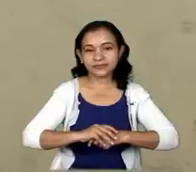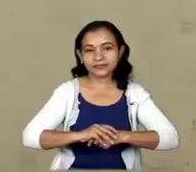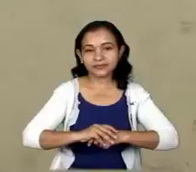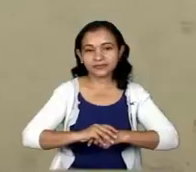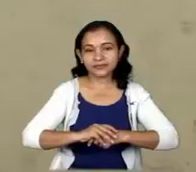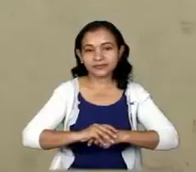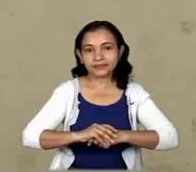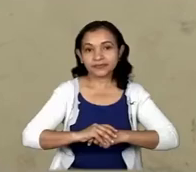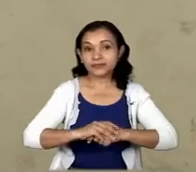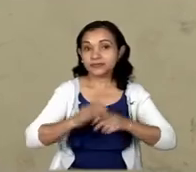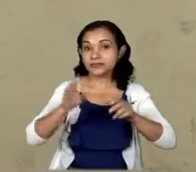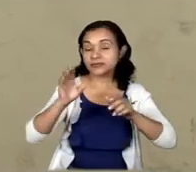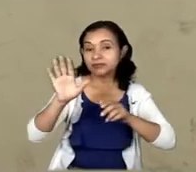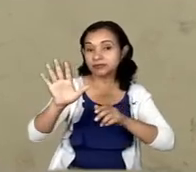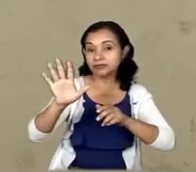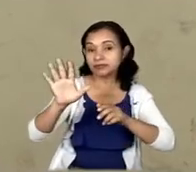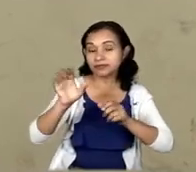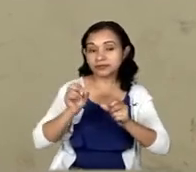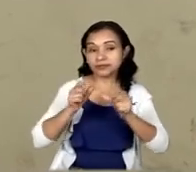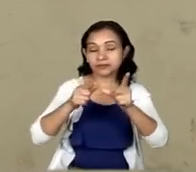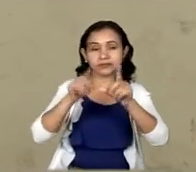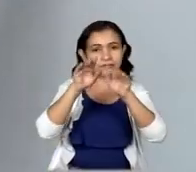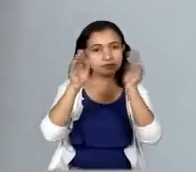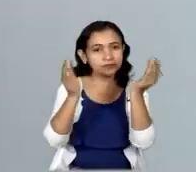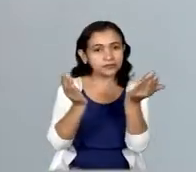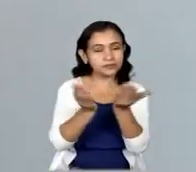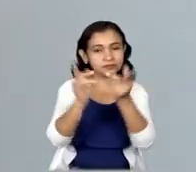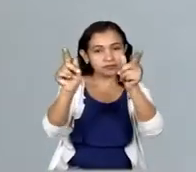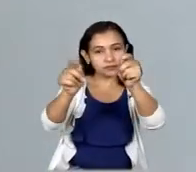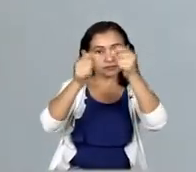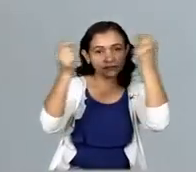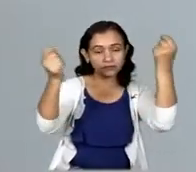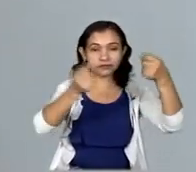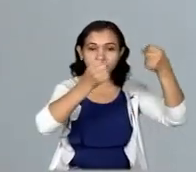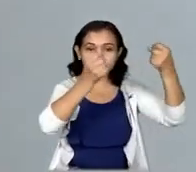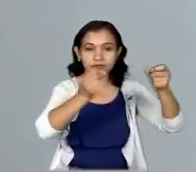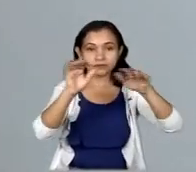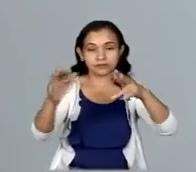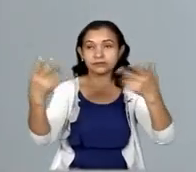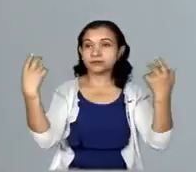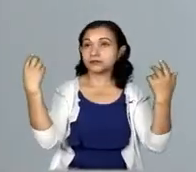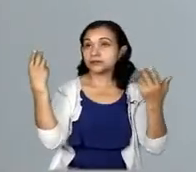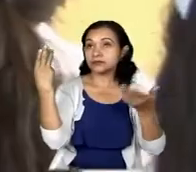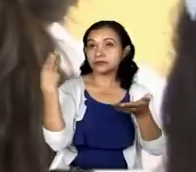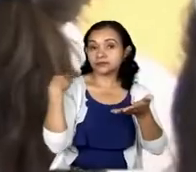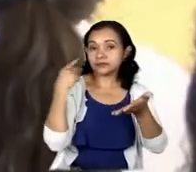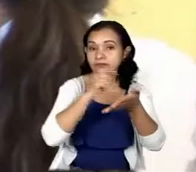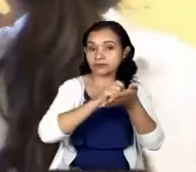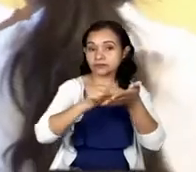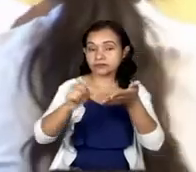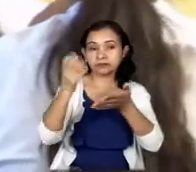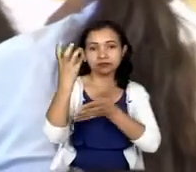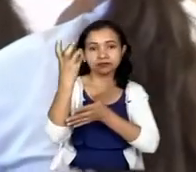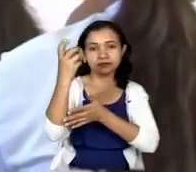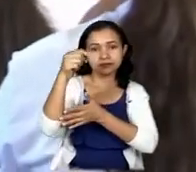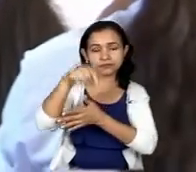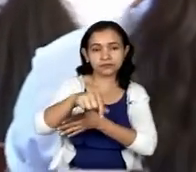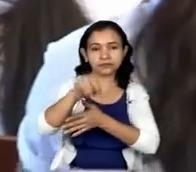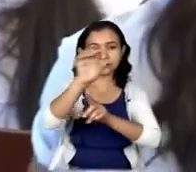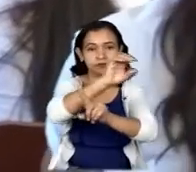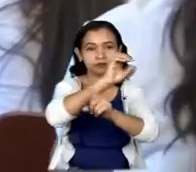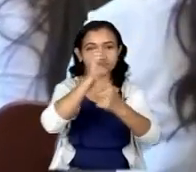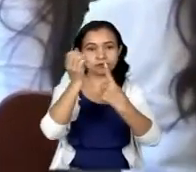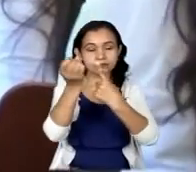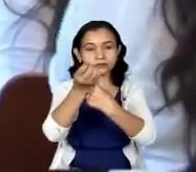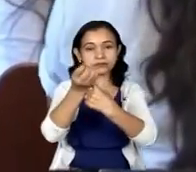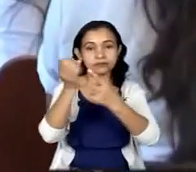Cada 5 de octubre el mundo entero conmemora el Día de las y los Maestros. Esta fecha fue proclamada por la Organización de las